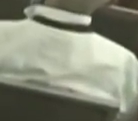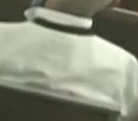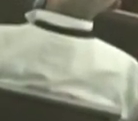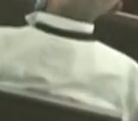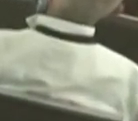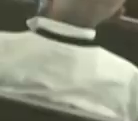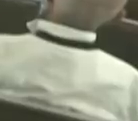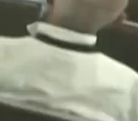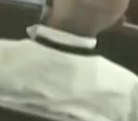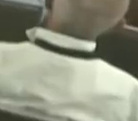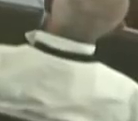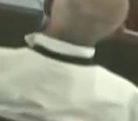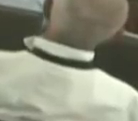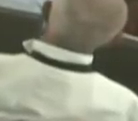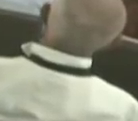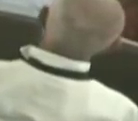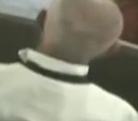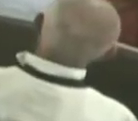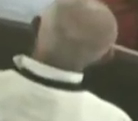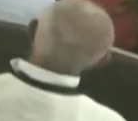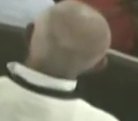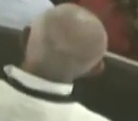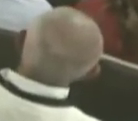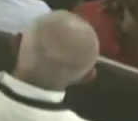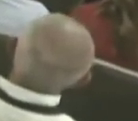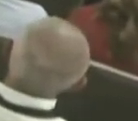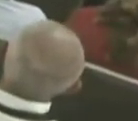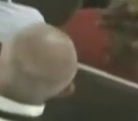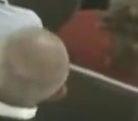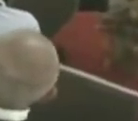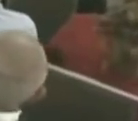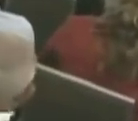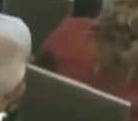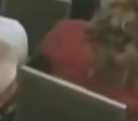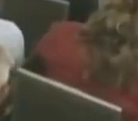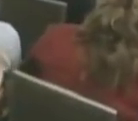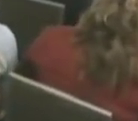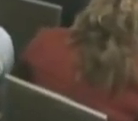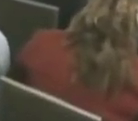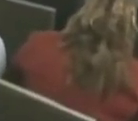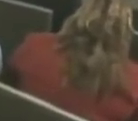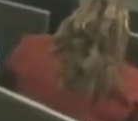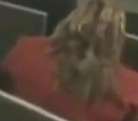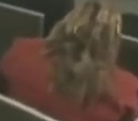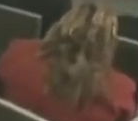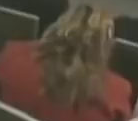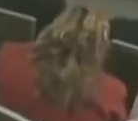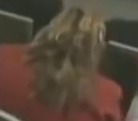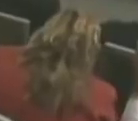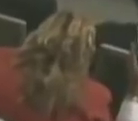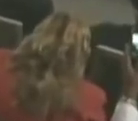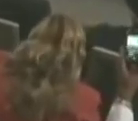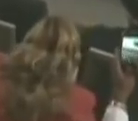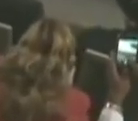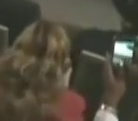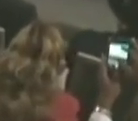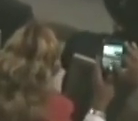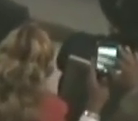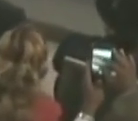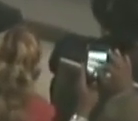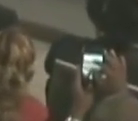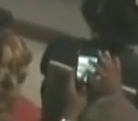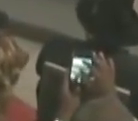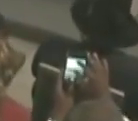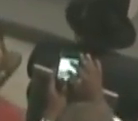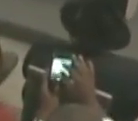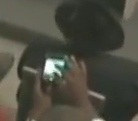la dignidad y por el derecho al futuro de América Latina y el Caribe. Venezuela hoy es el epicentro de esta